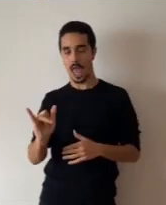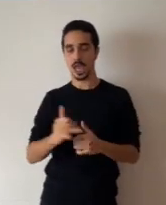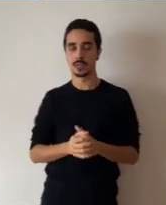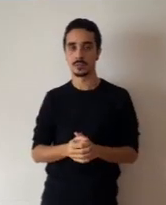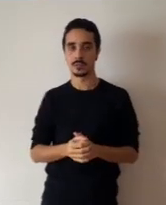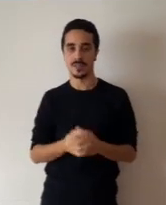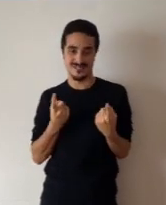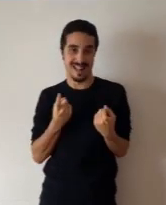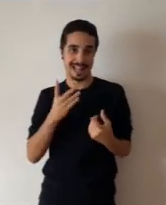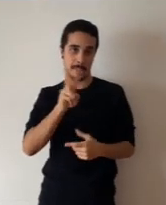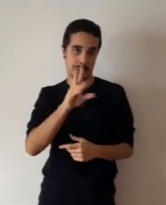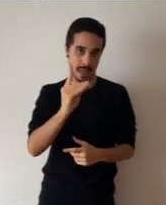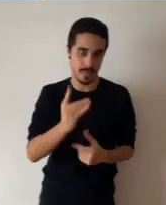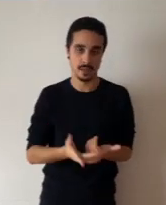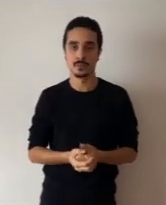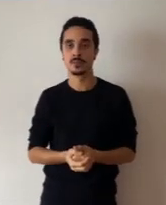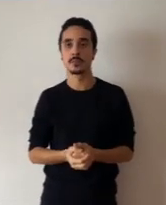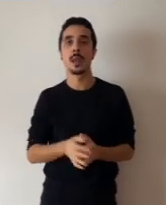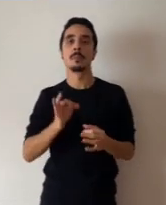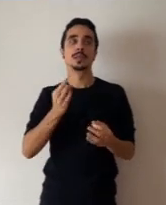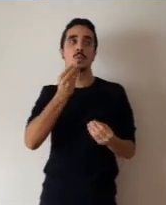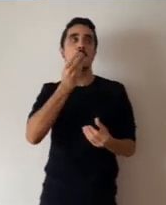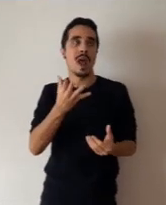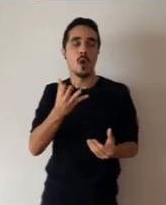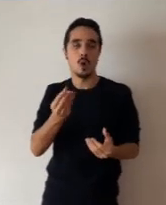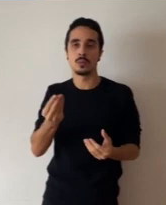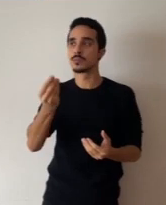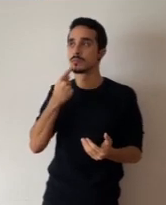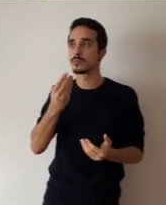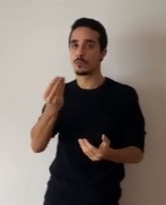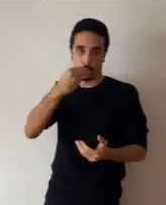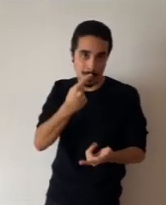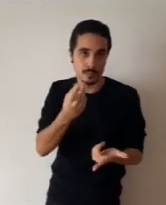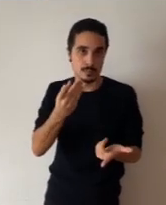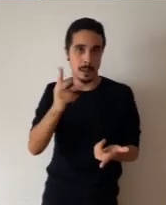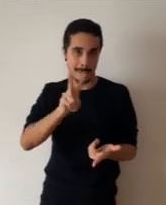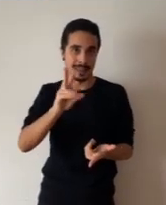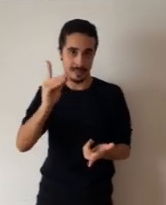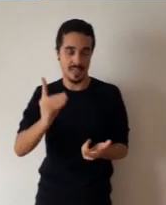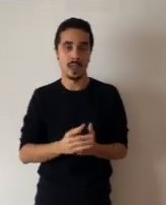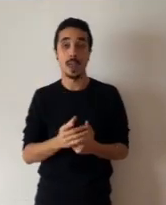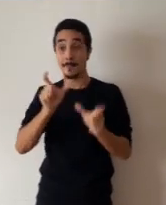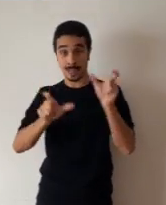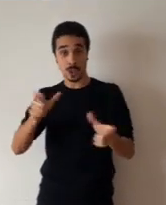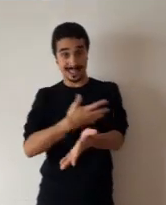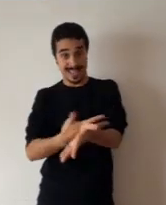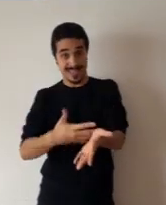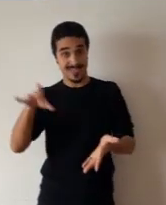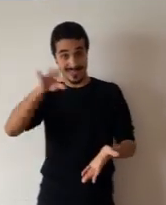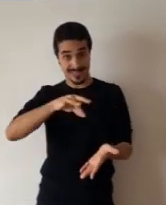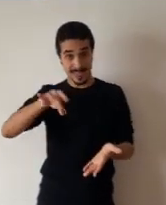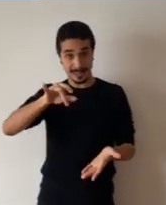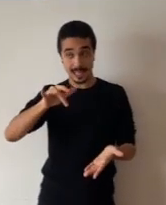realidad es que lo hay, y la realidad es que, bueno, yo creo que es bueno tomar vitamina D. En las personas con